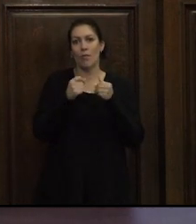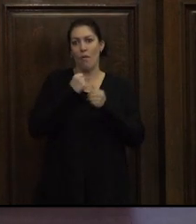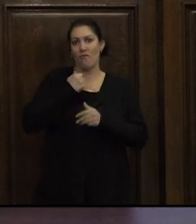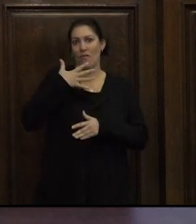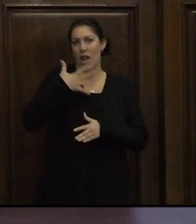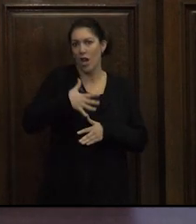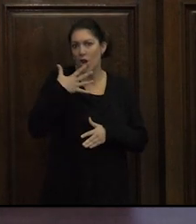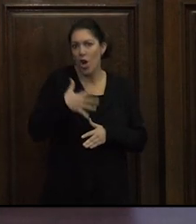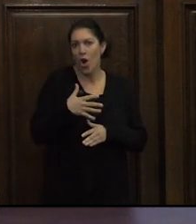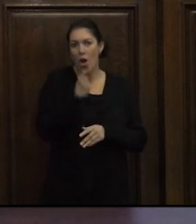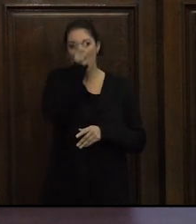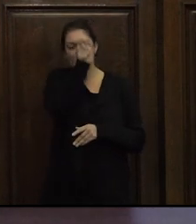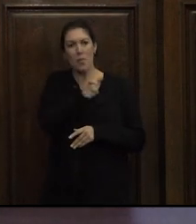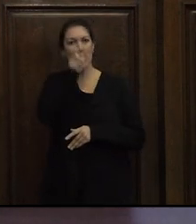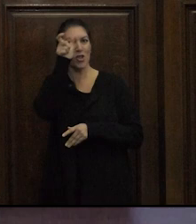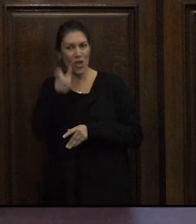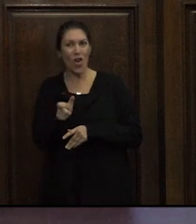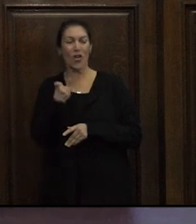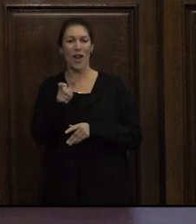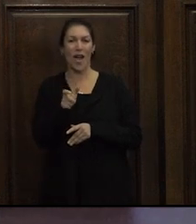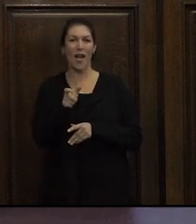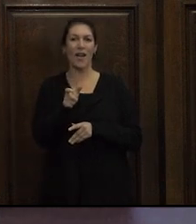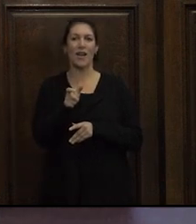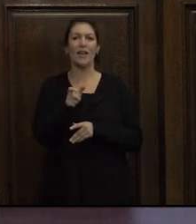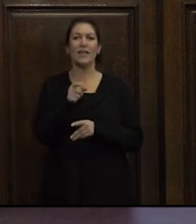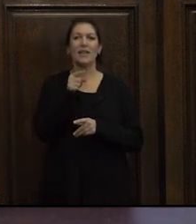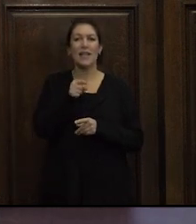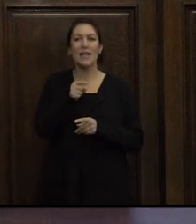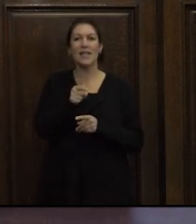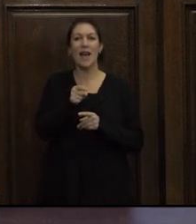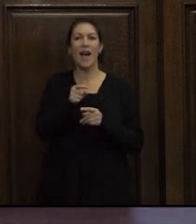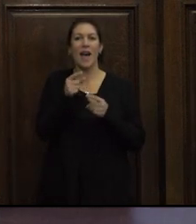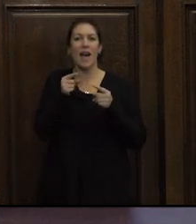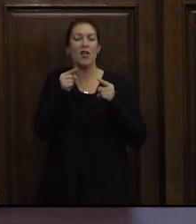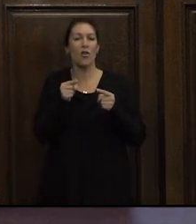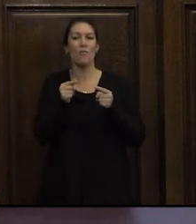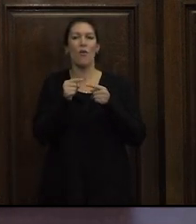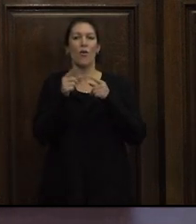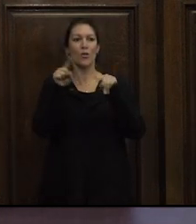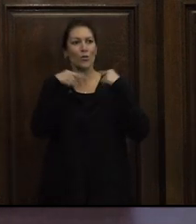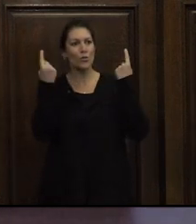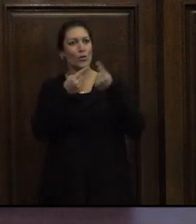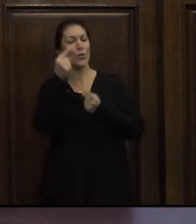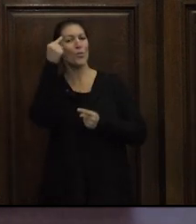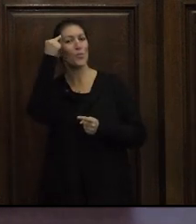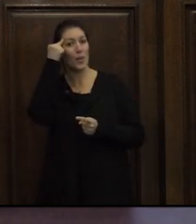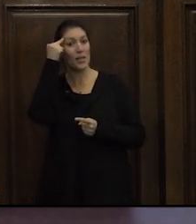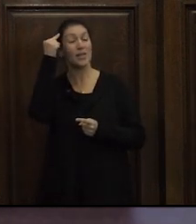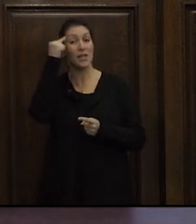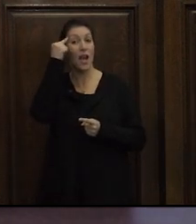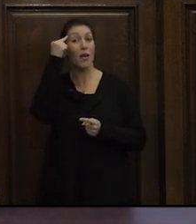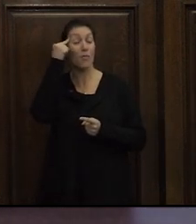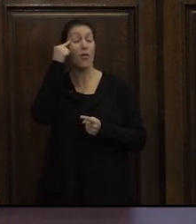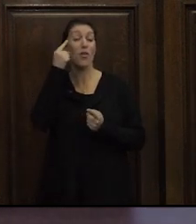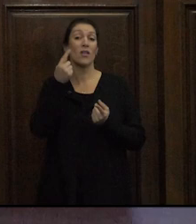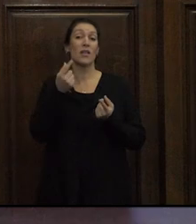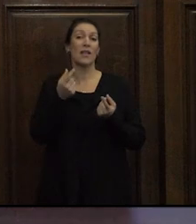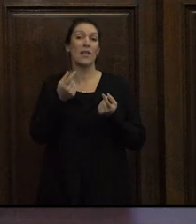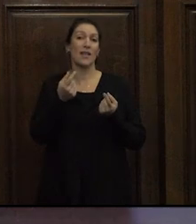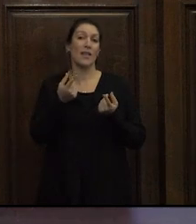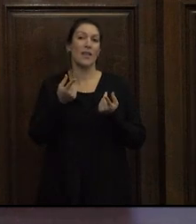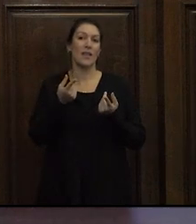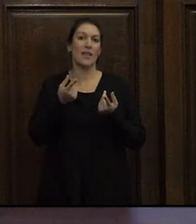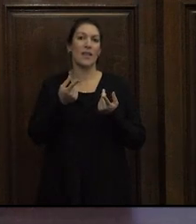de nuestros valores y lo que configura ese territorio a partir del cual pensamos, ¿no? Y generamos